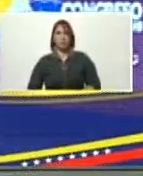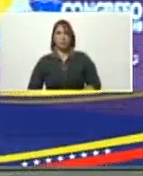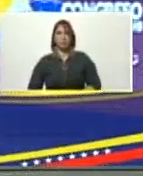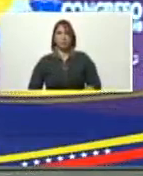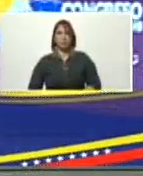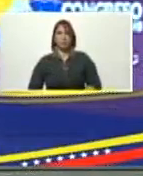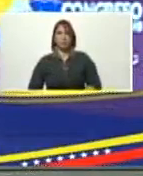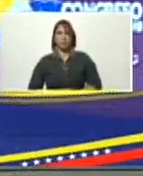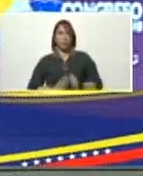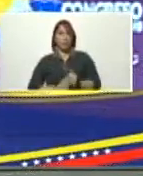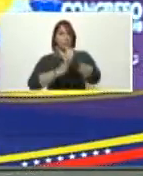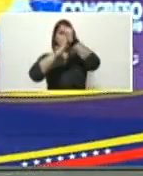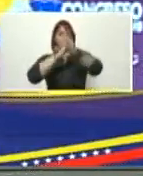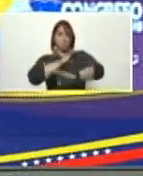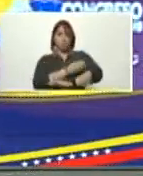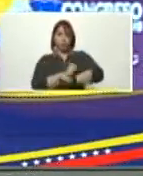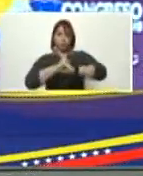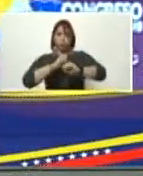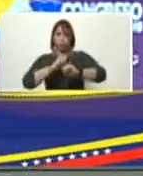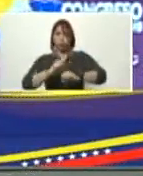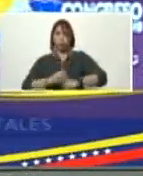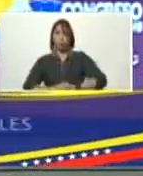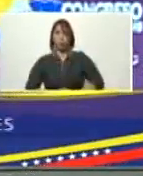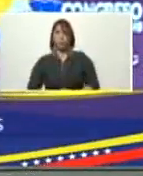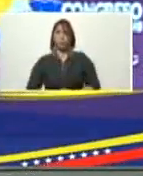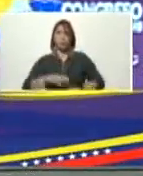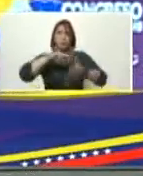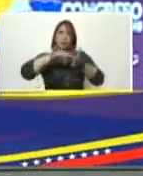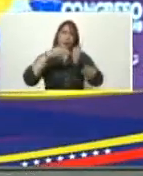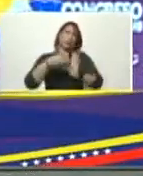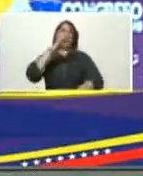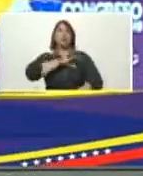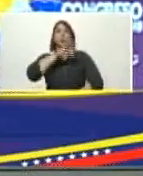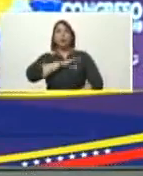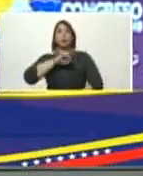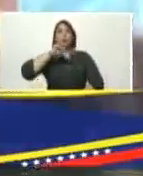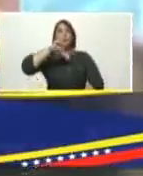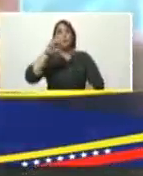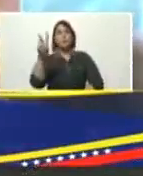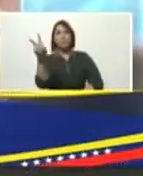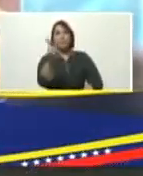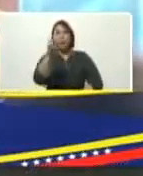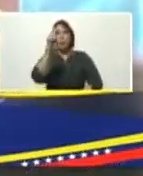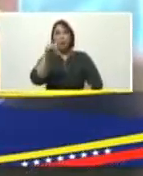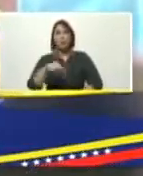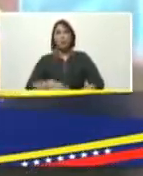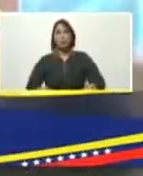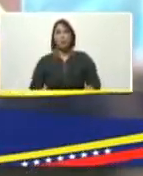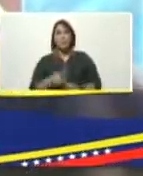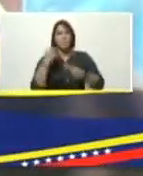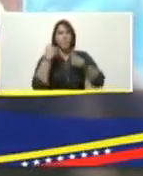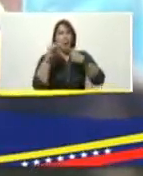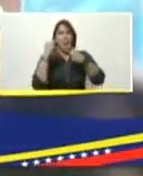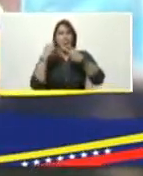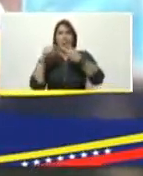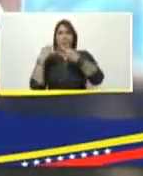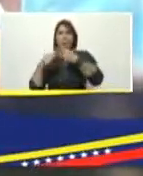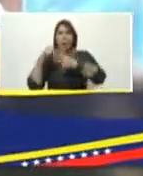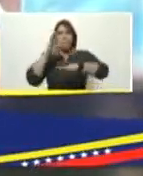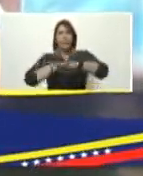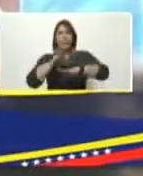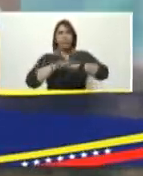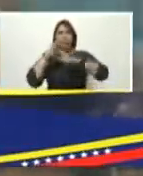en el liderazgo de lo que es la sociedad venezolana y en las cosas que van a ocurrir de